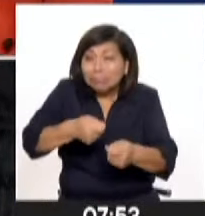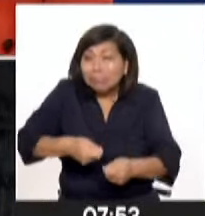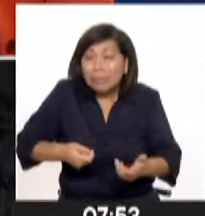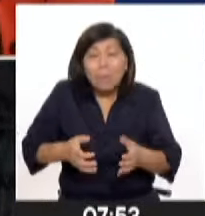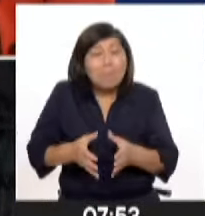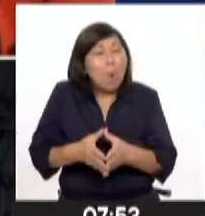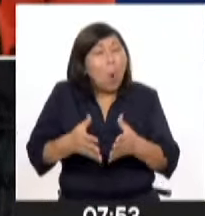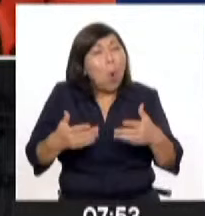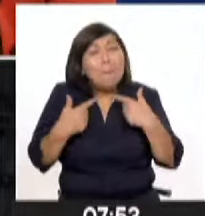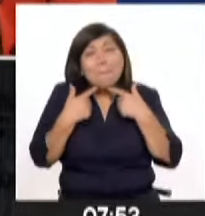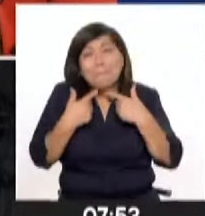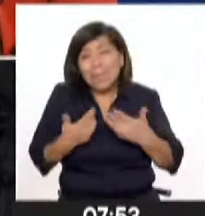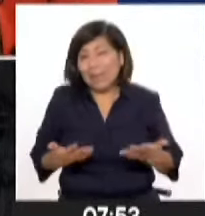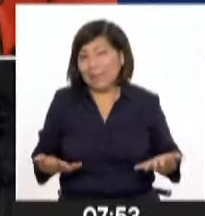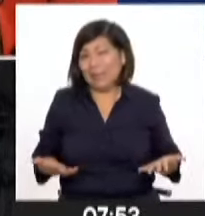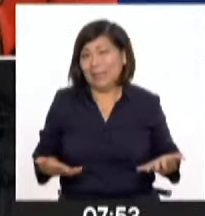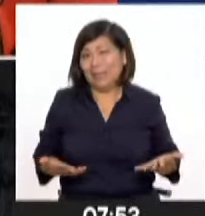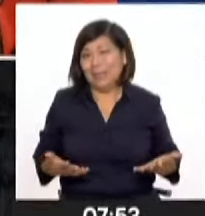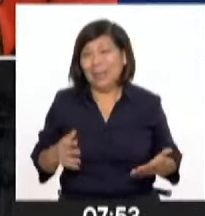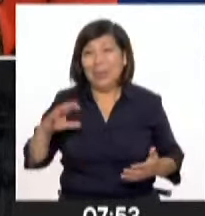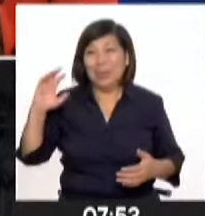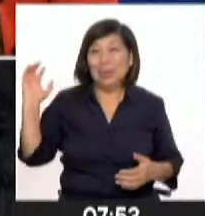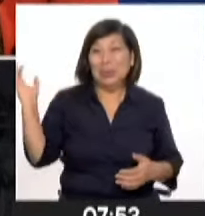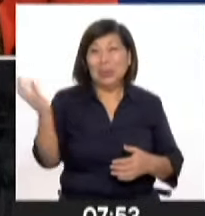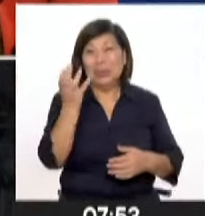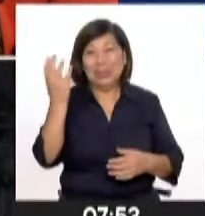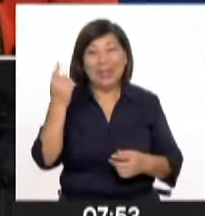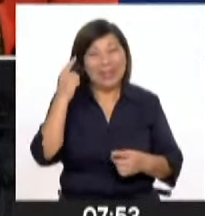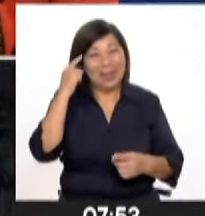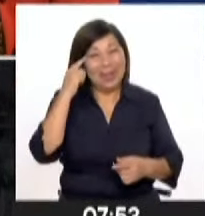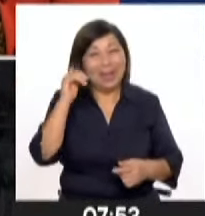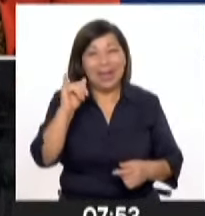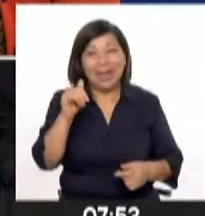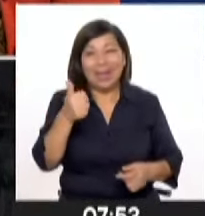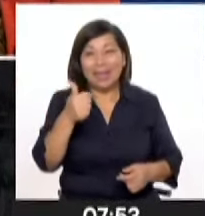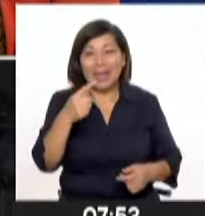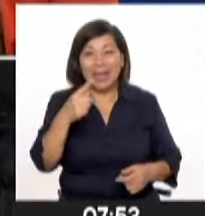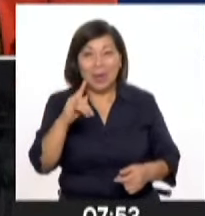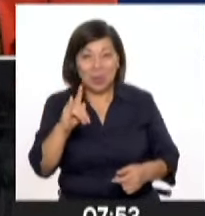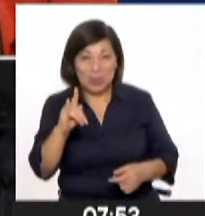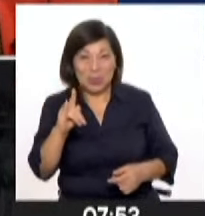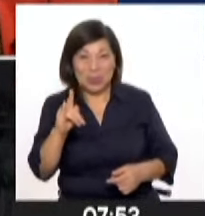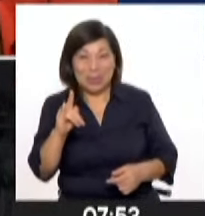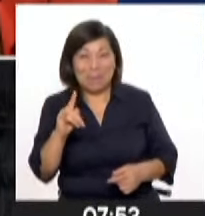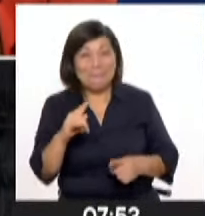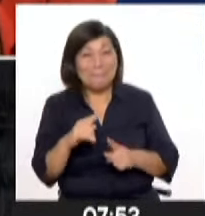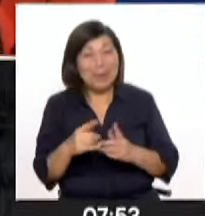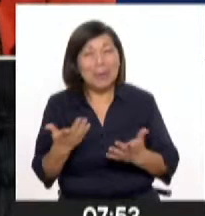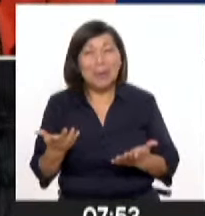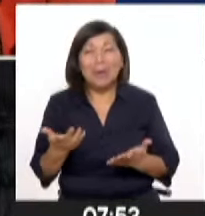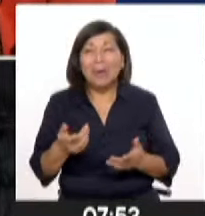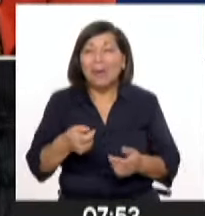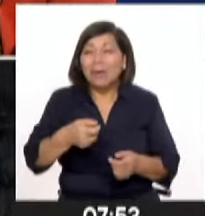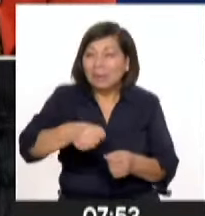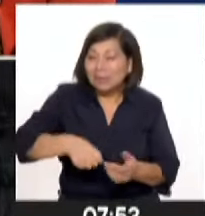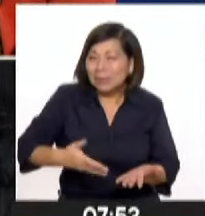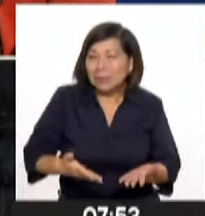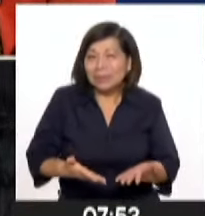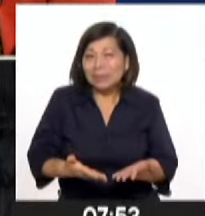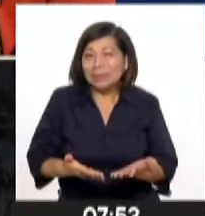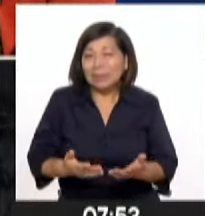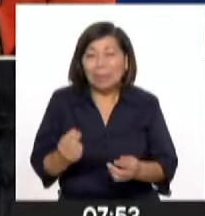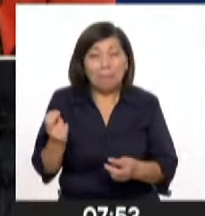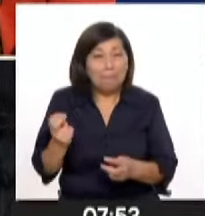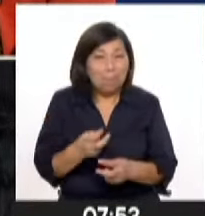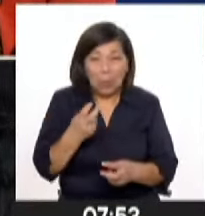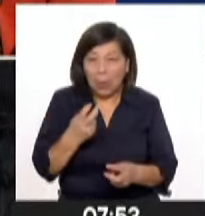fueron grandes debido justamente al ciclón Yaku. Desde su sector se emprendió una suerte de subsidios, el Ferteabono, este seguro